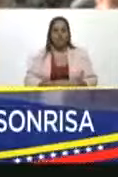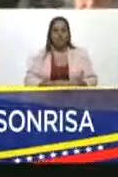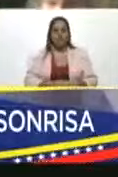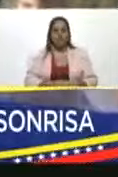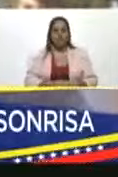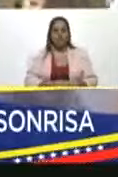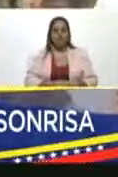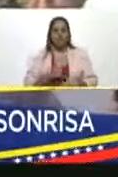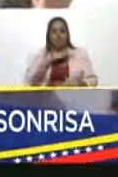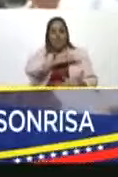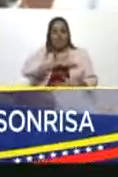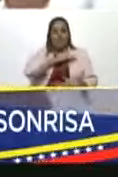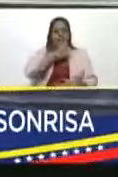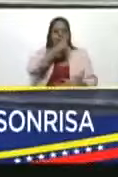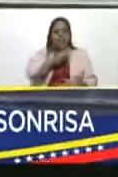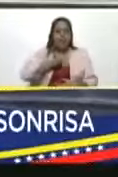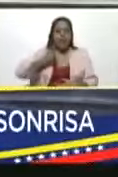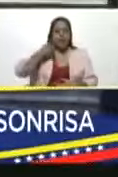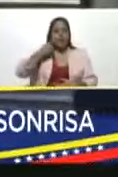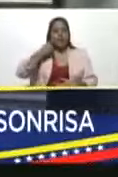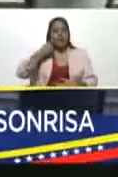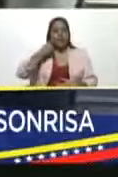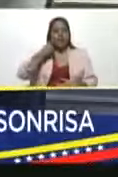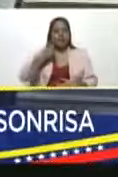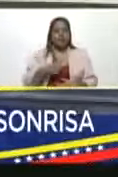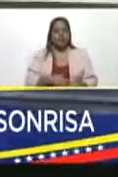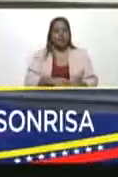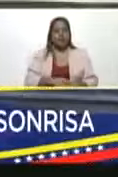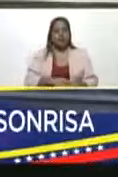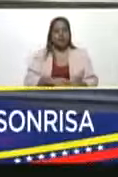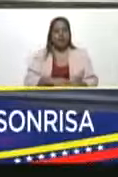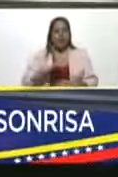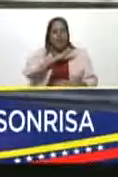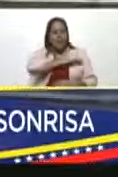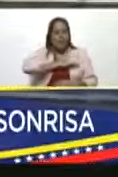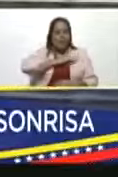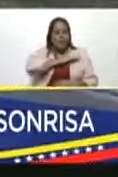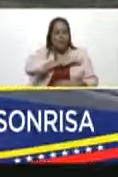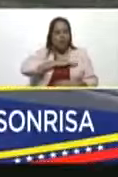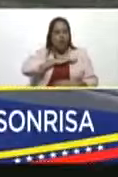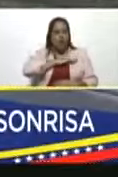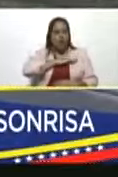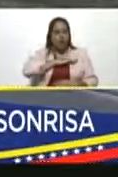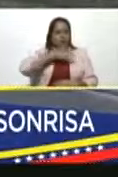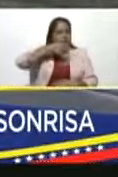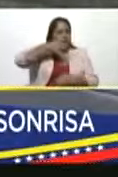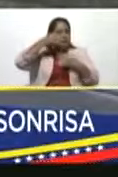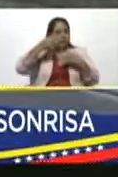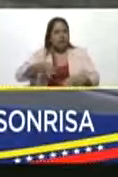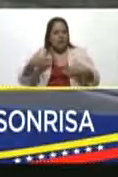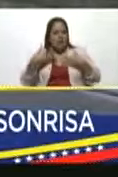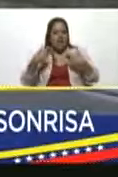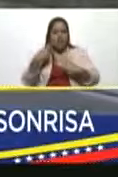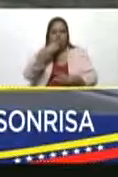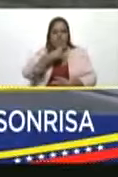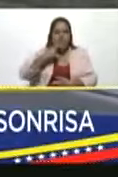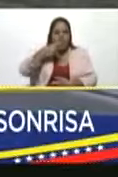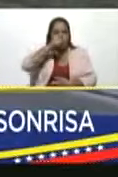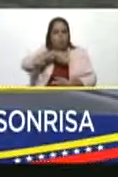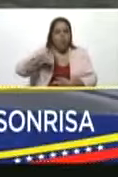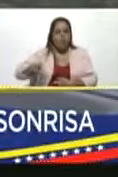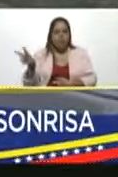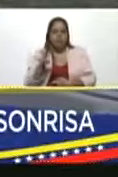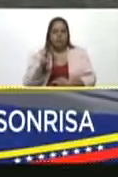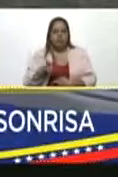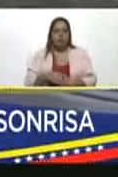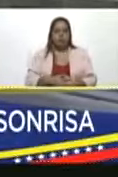La misión Sonrisa, presidente, es una misión que viene a garantizar la salud bucal del pueblo